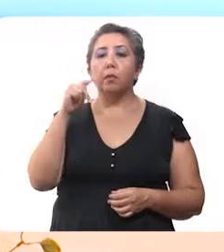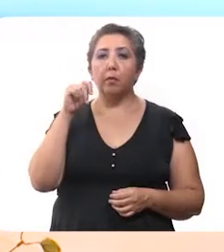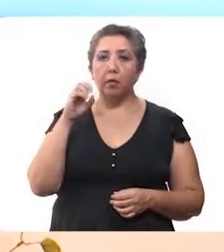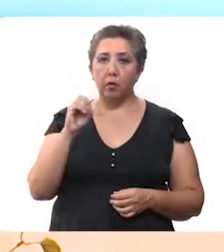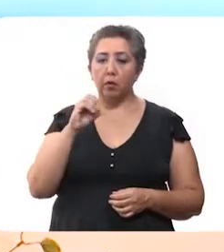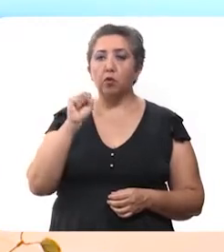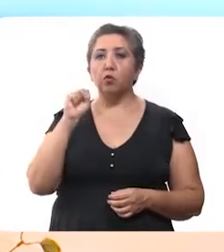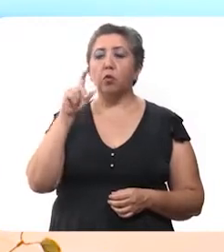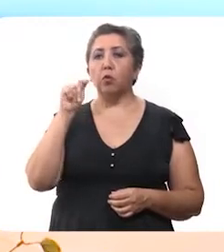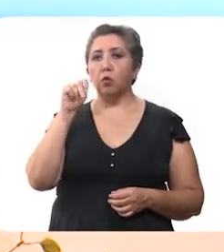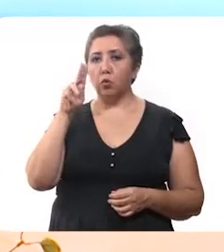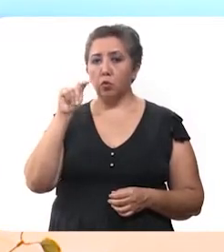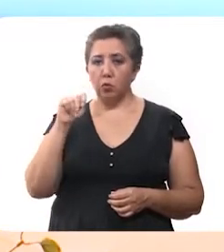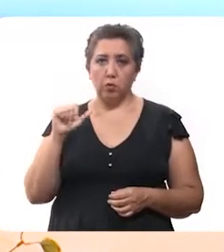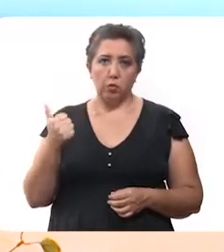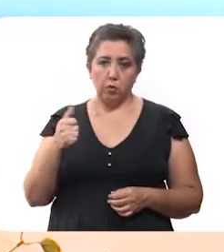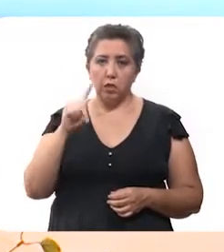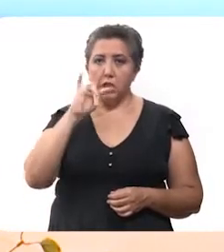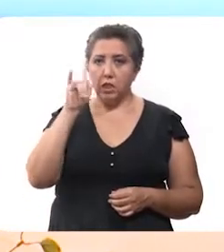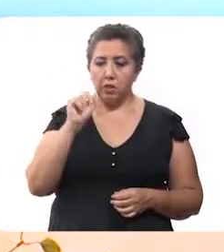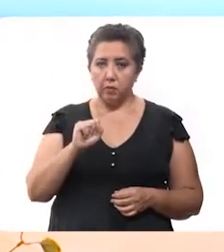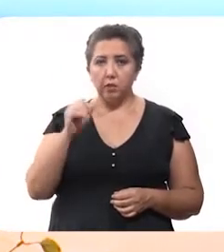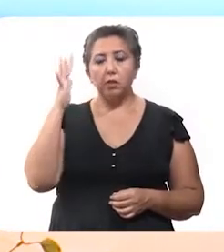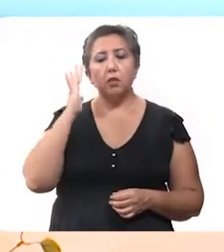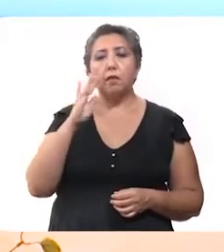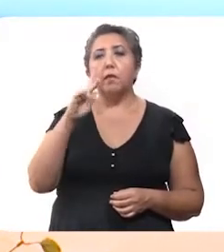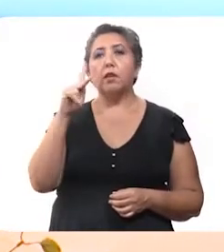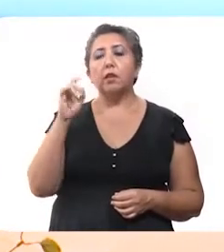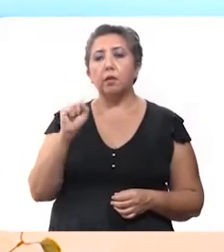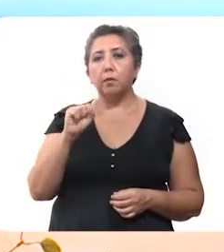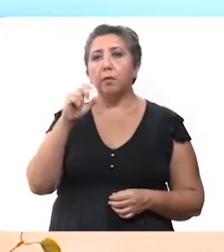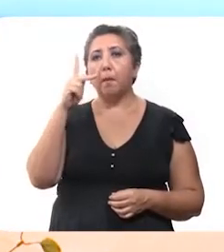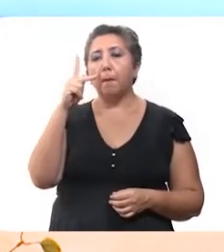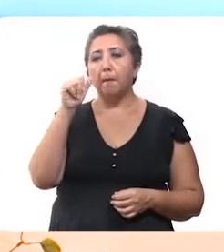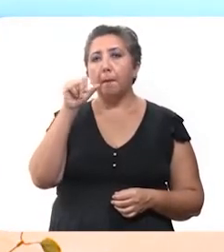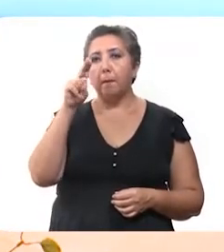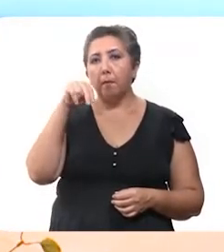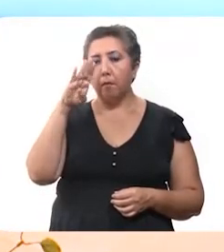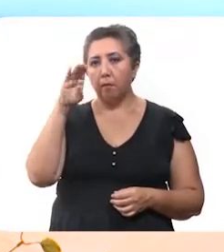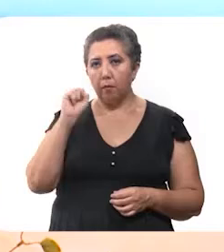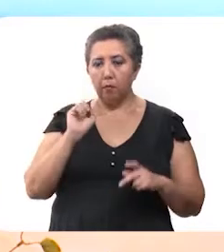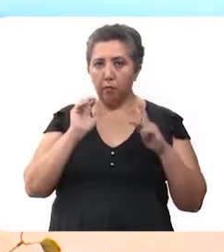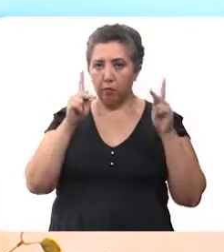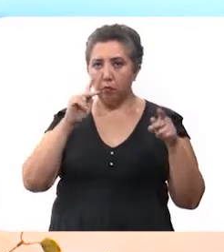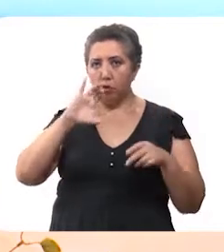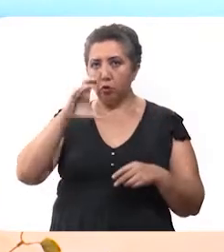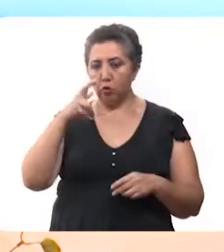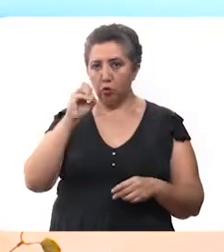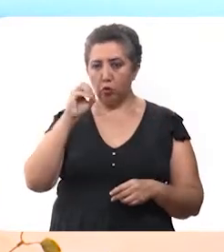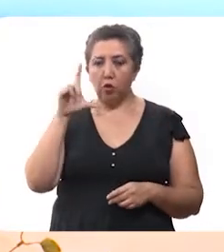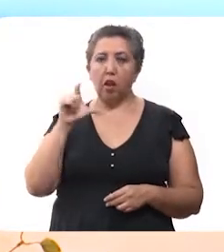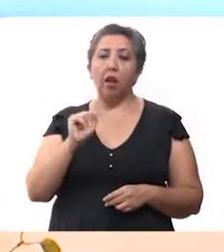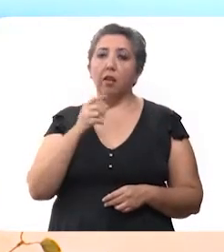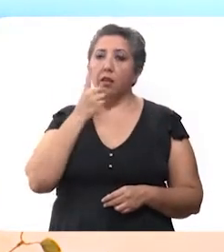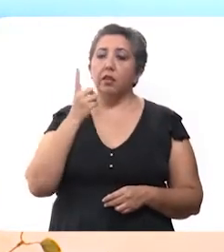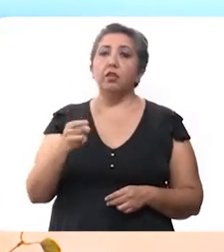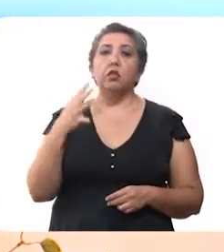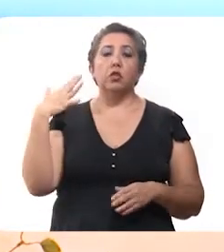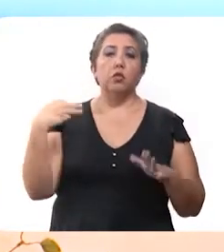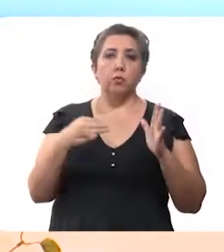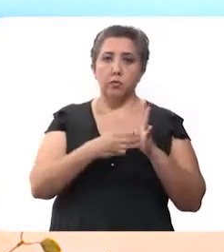Peto, 1 en Sotuta, 1 en Tizimín, 1 en San Felipe, 1 más en Panabá, Progreso y Chocholá. En total